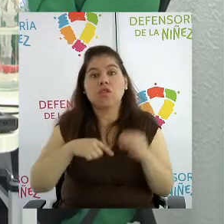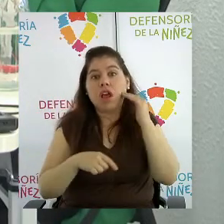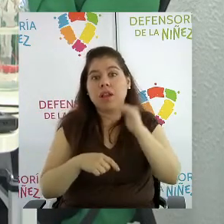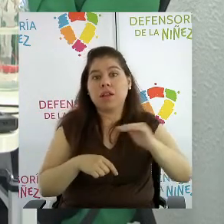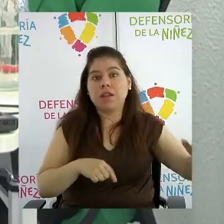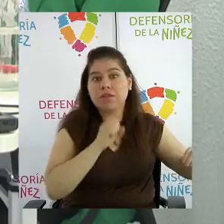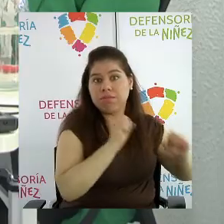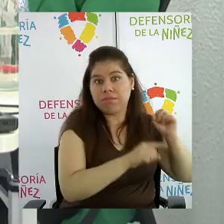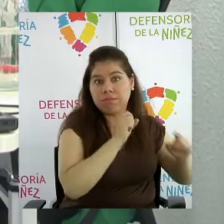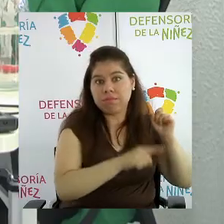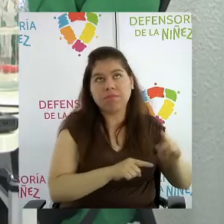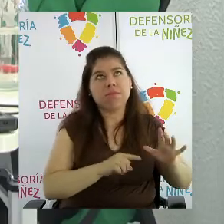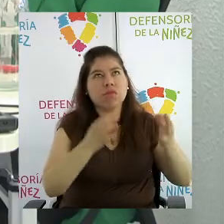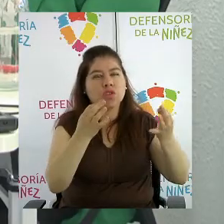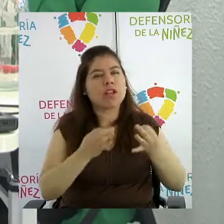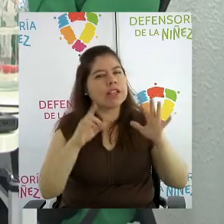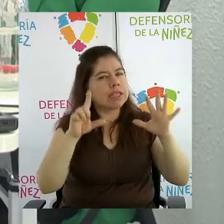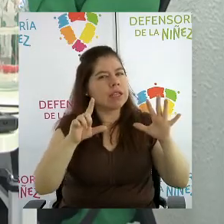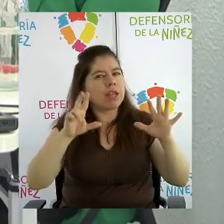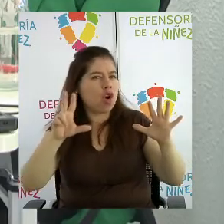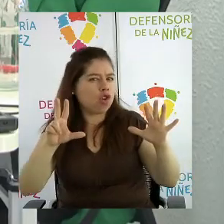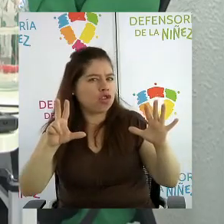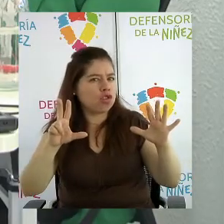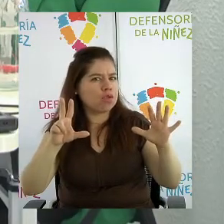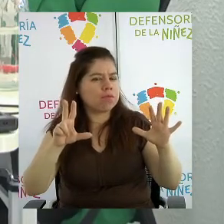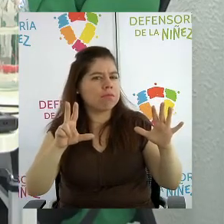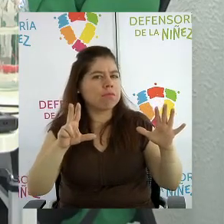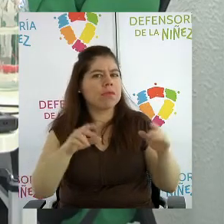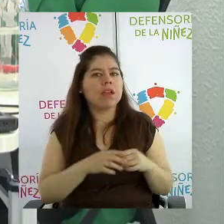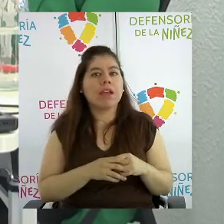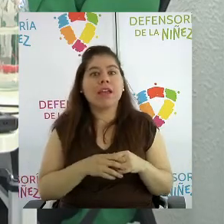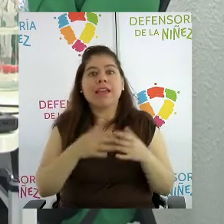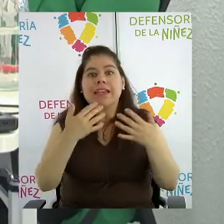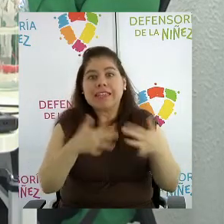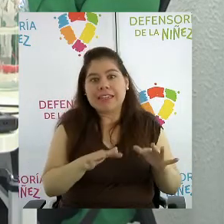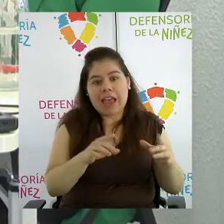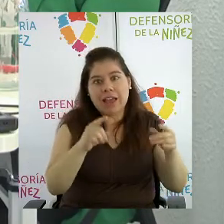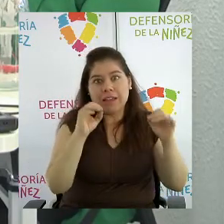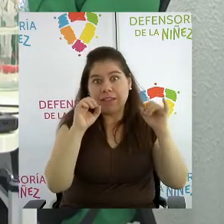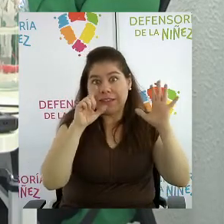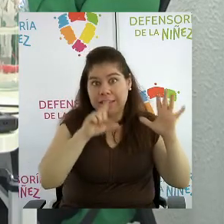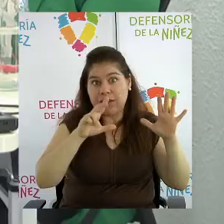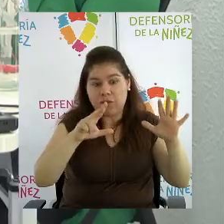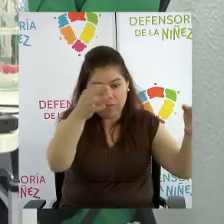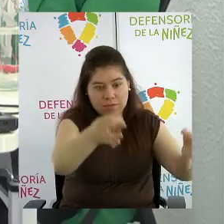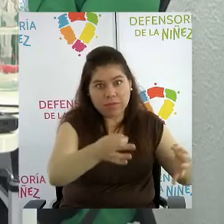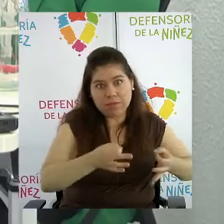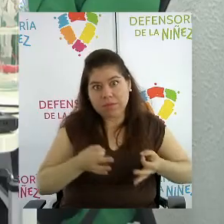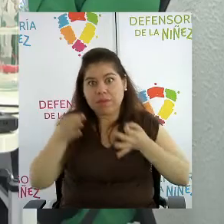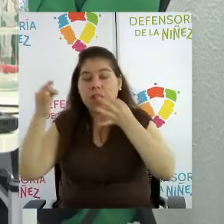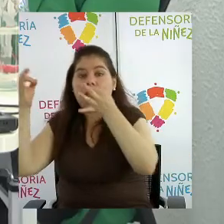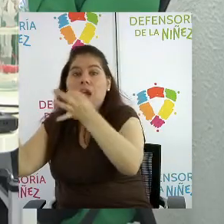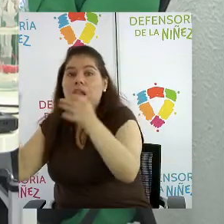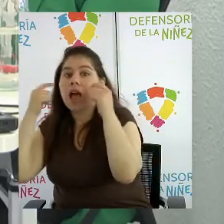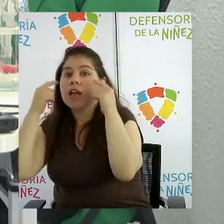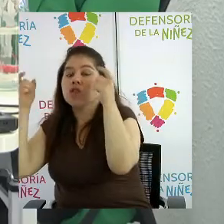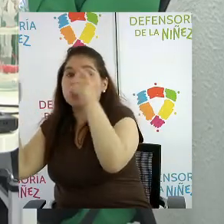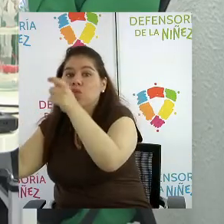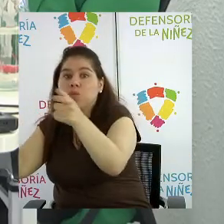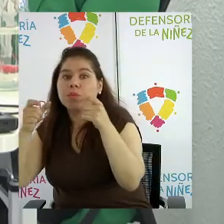aproximadamente a 7 u 8 casos, se han remitido inmediatamente a la Superintendencia de Educación. Y aquí un llamado también. Si usted